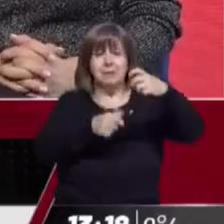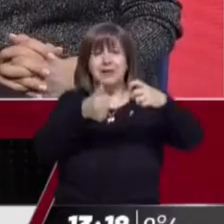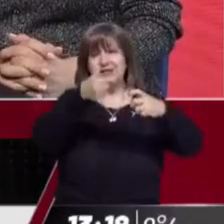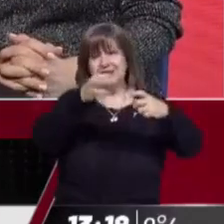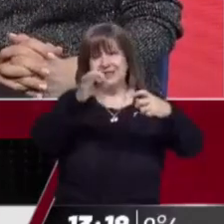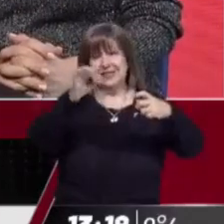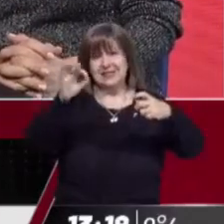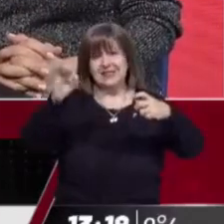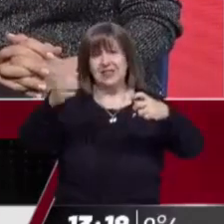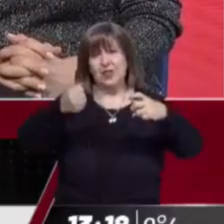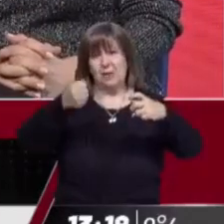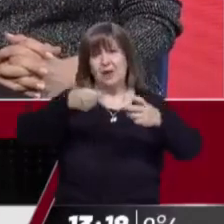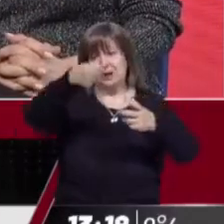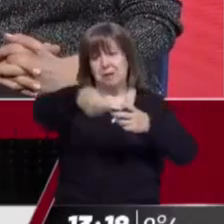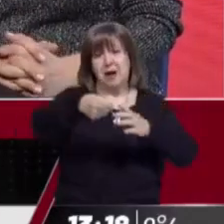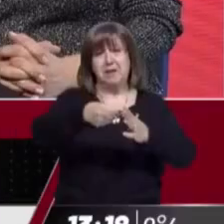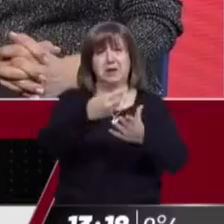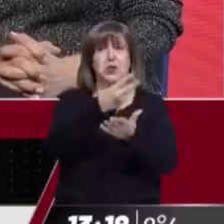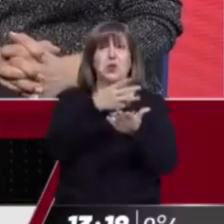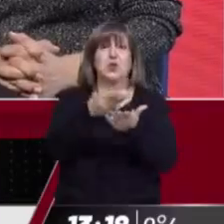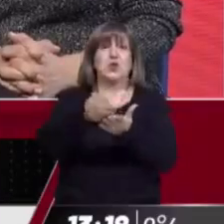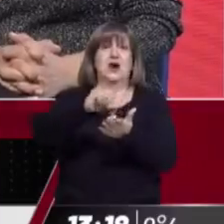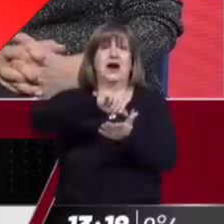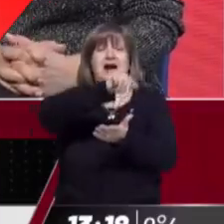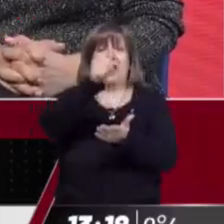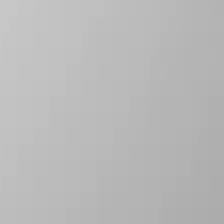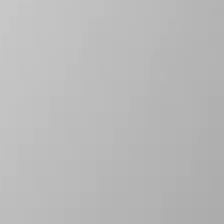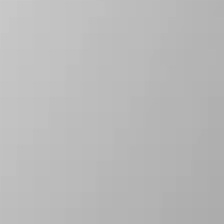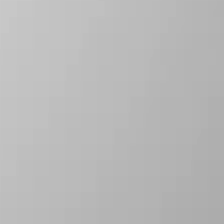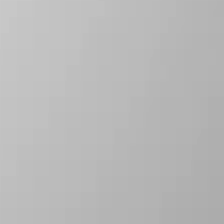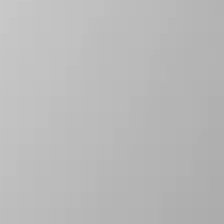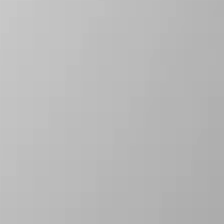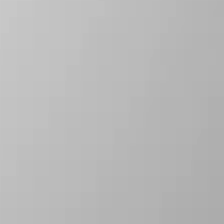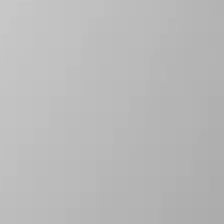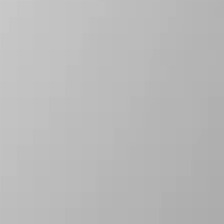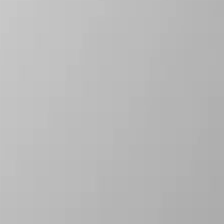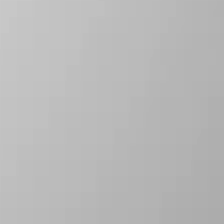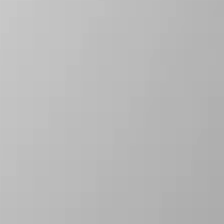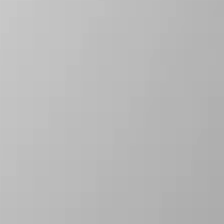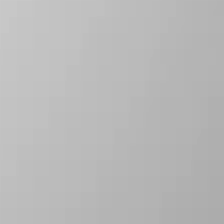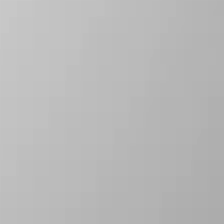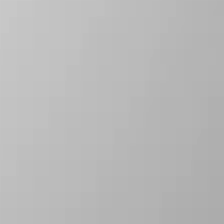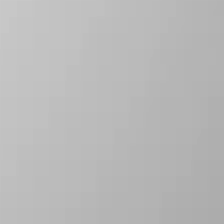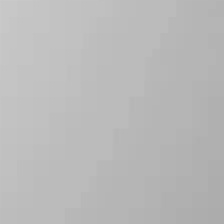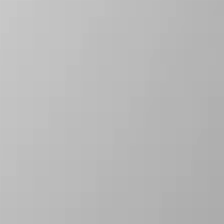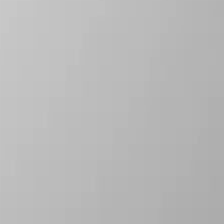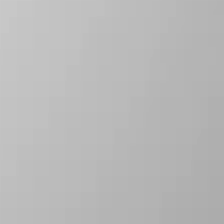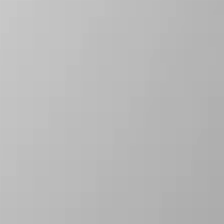de más de 260 millones. Casa, mirá, Mari, auto y viaje. Listo, chao. Nos,